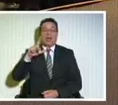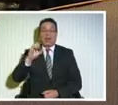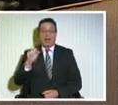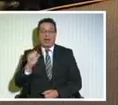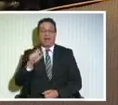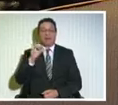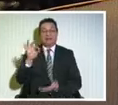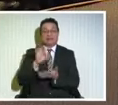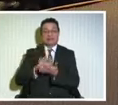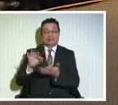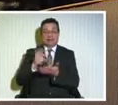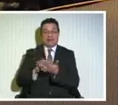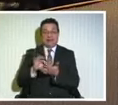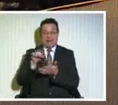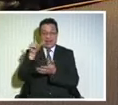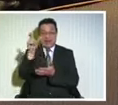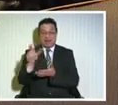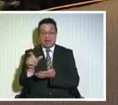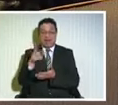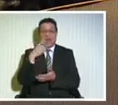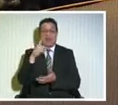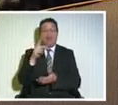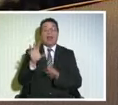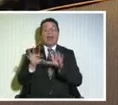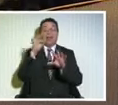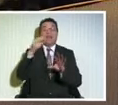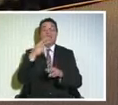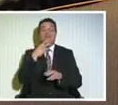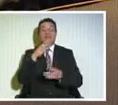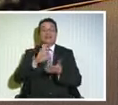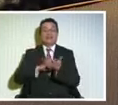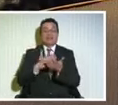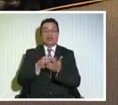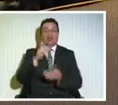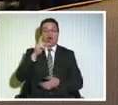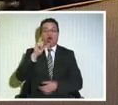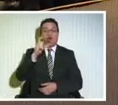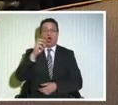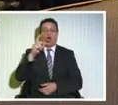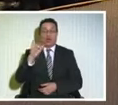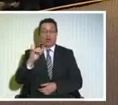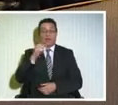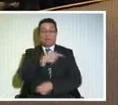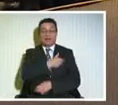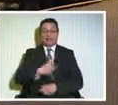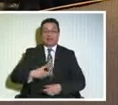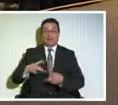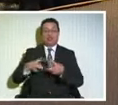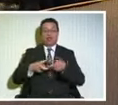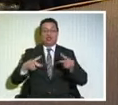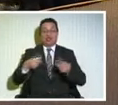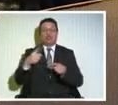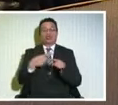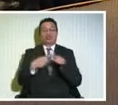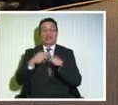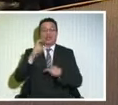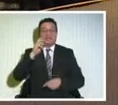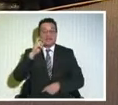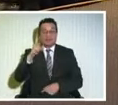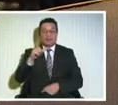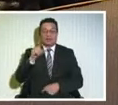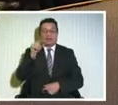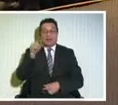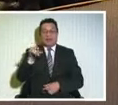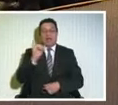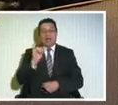la Secretaria Ejecutiva de Elige Vivir Sano, Daniela Godoy. Al Presidente del Consejo de la Sociedad Civil de Junaed, señor Igor